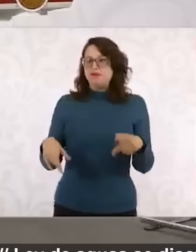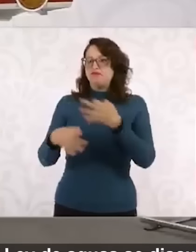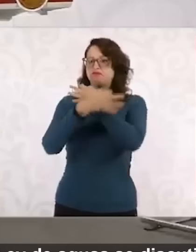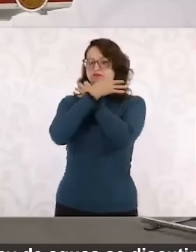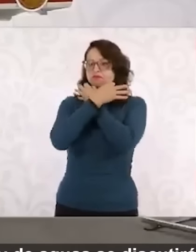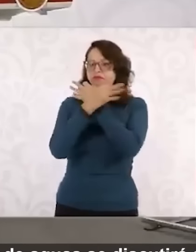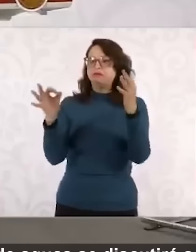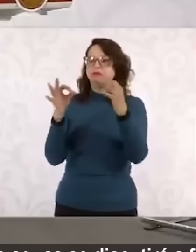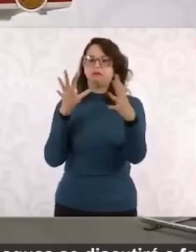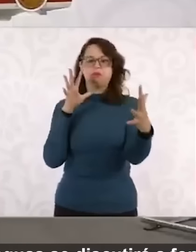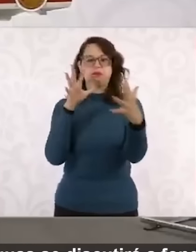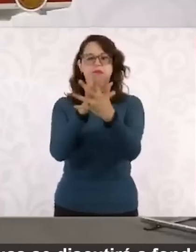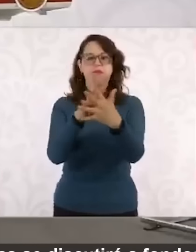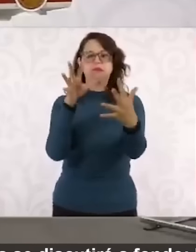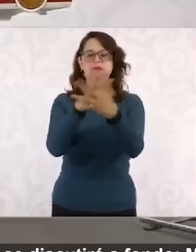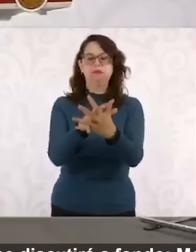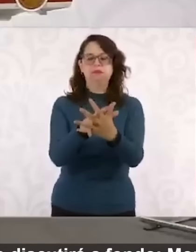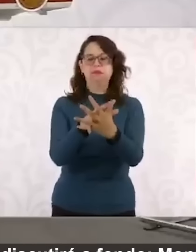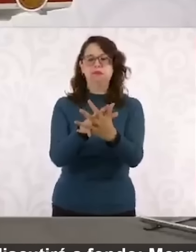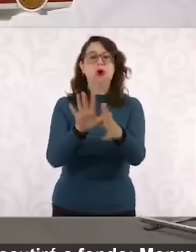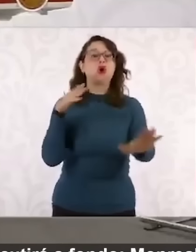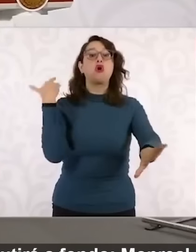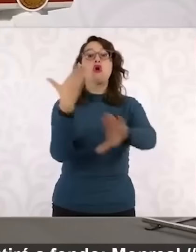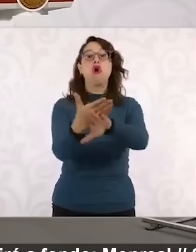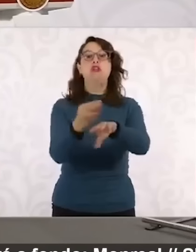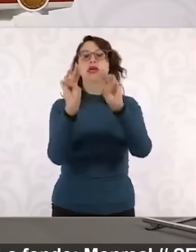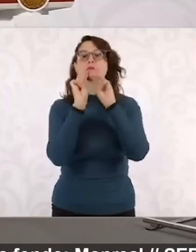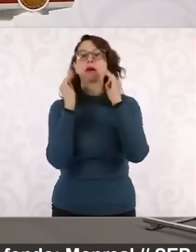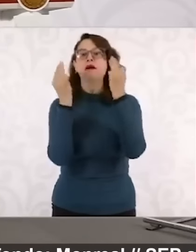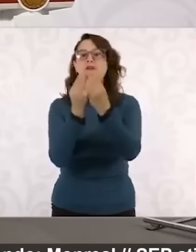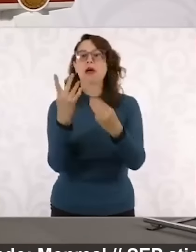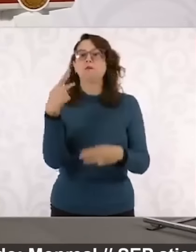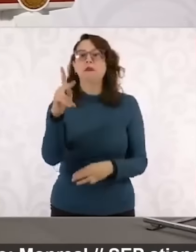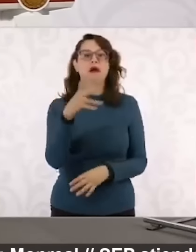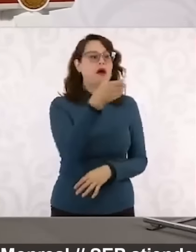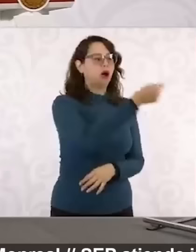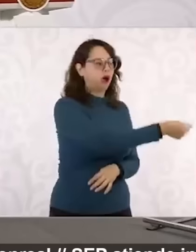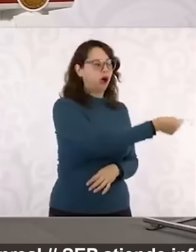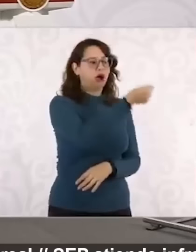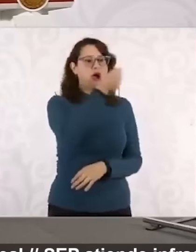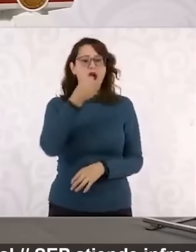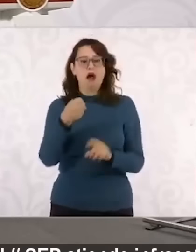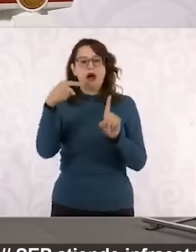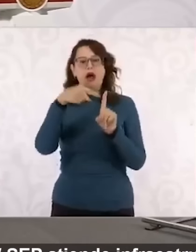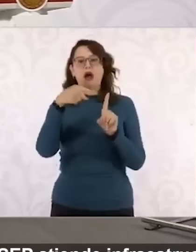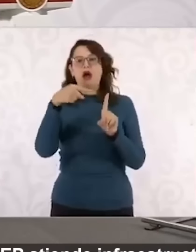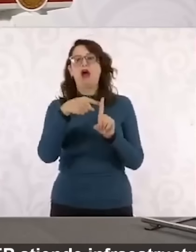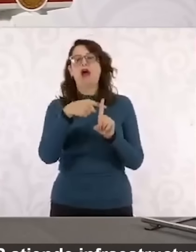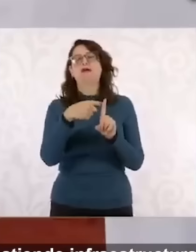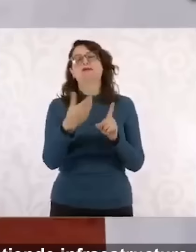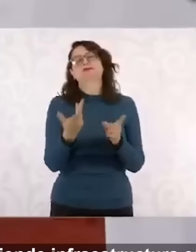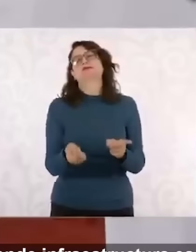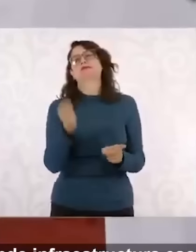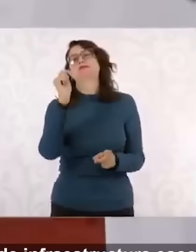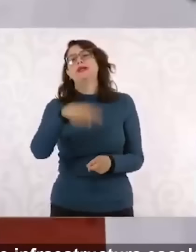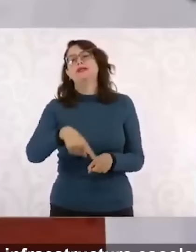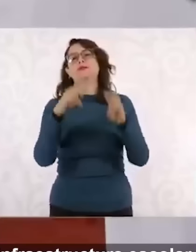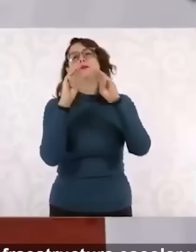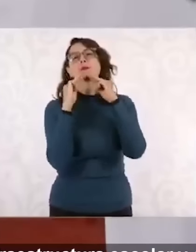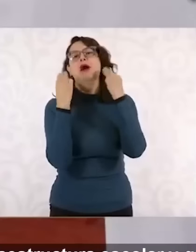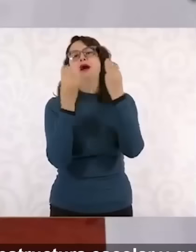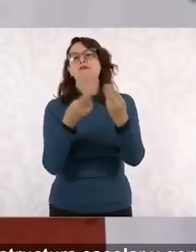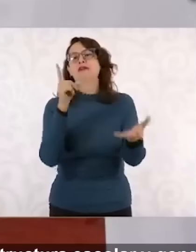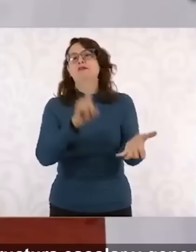narco pone al frente de esa guerra a un personaje que se beneficia del narco,